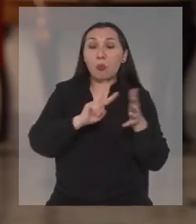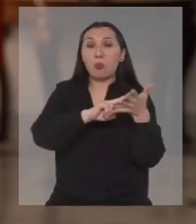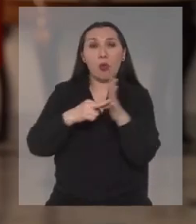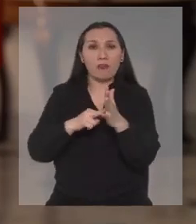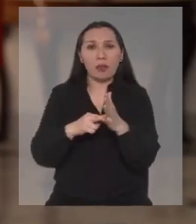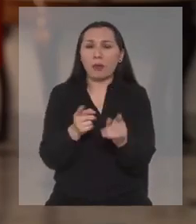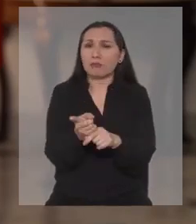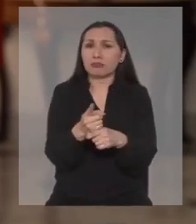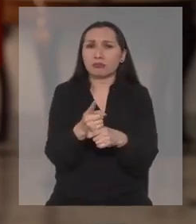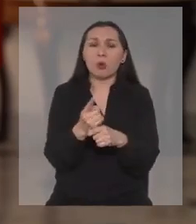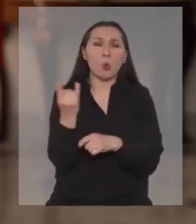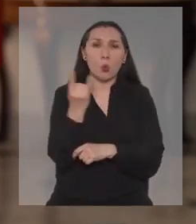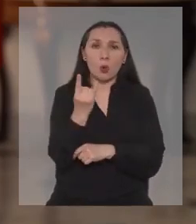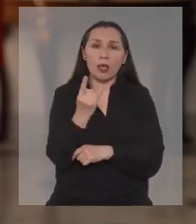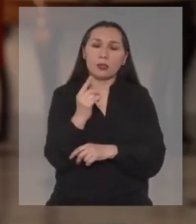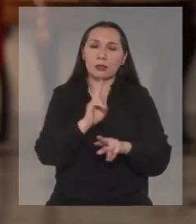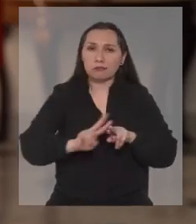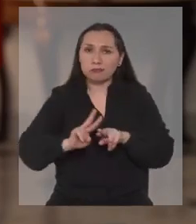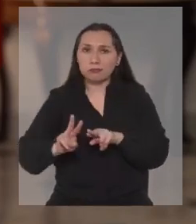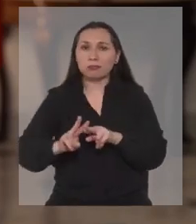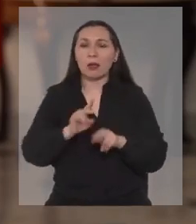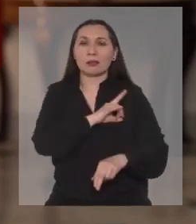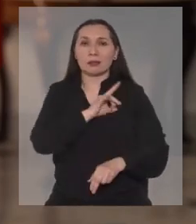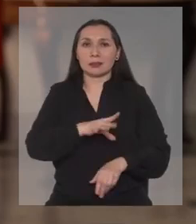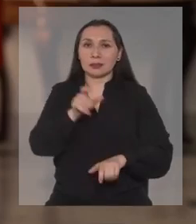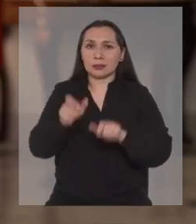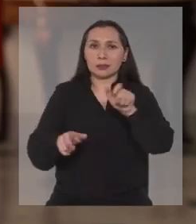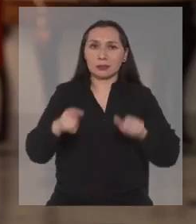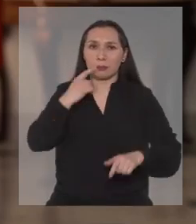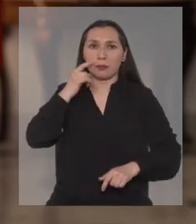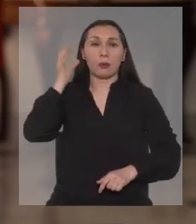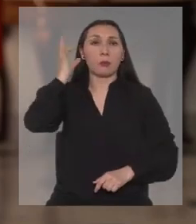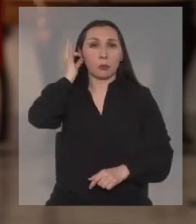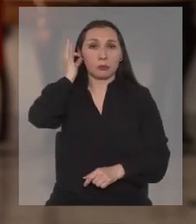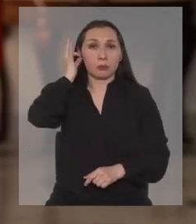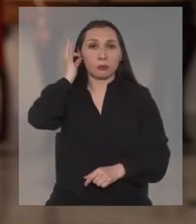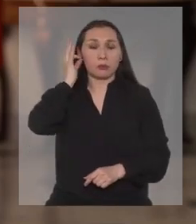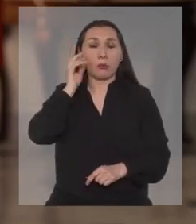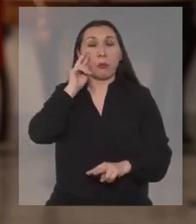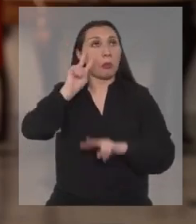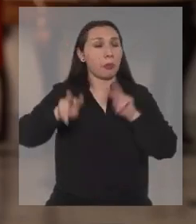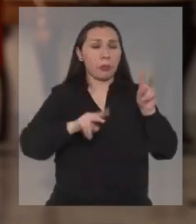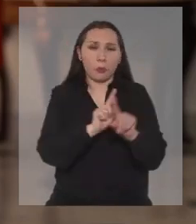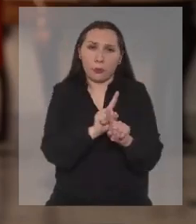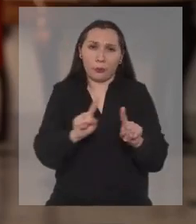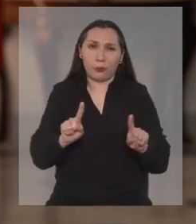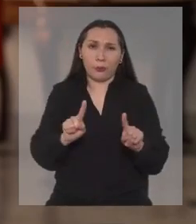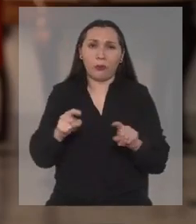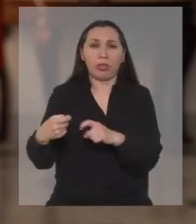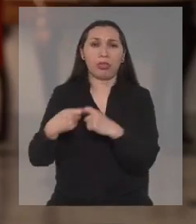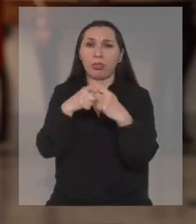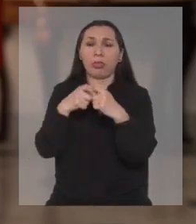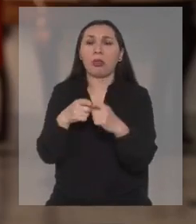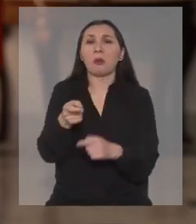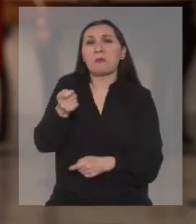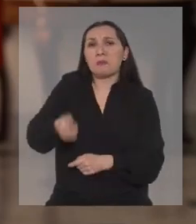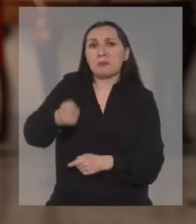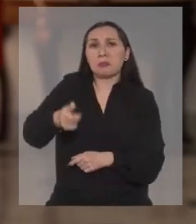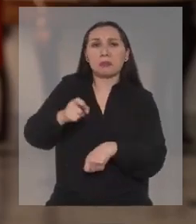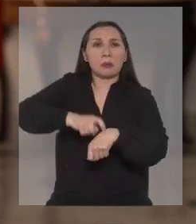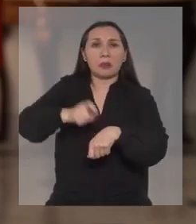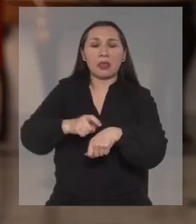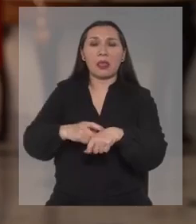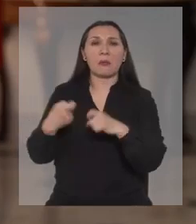resolver los problemas más inmediatos e urgentes de los chilenos y chilenas no nos distraigamos en debates